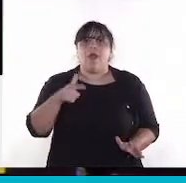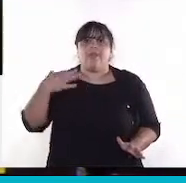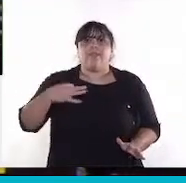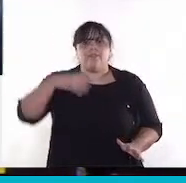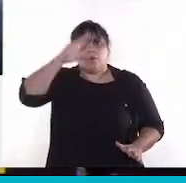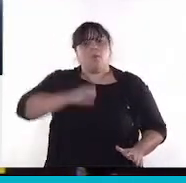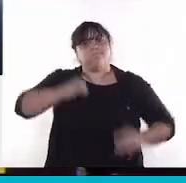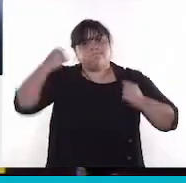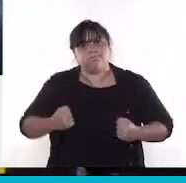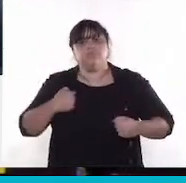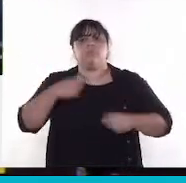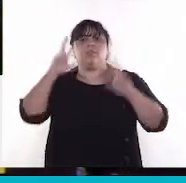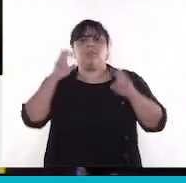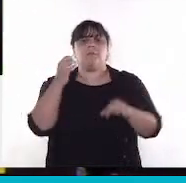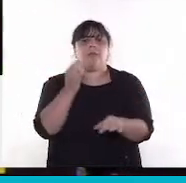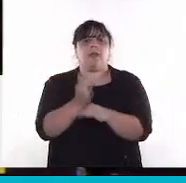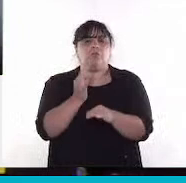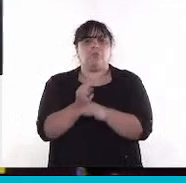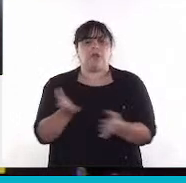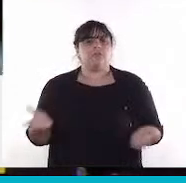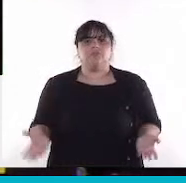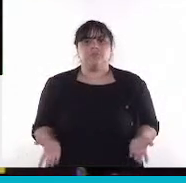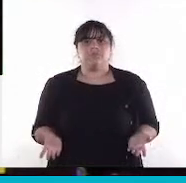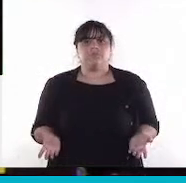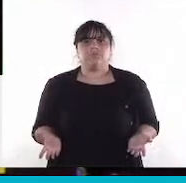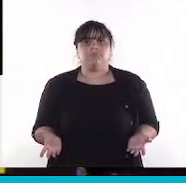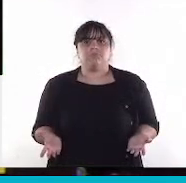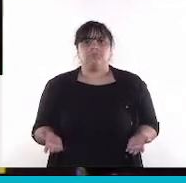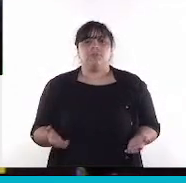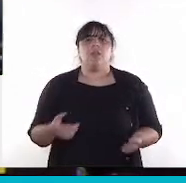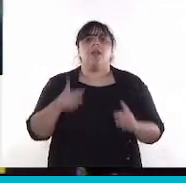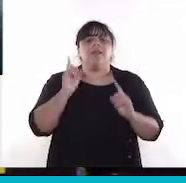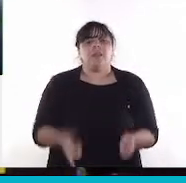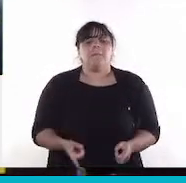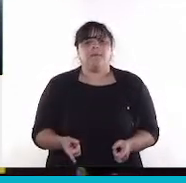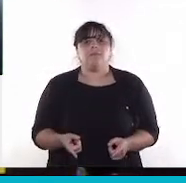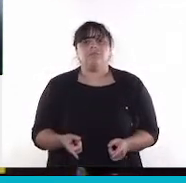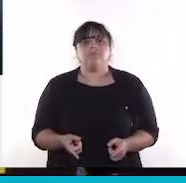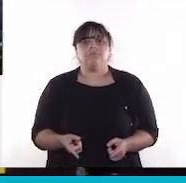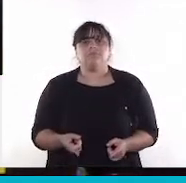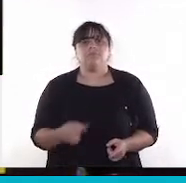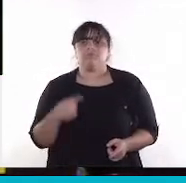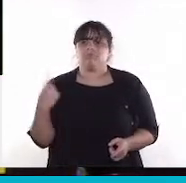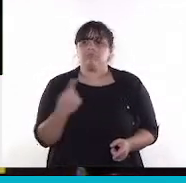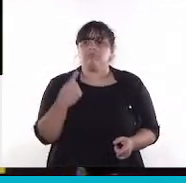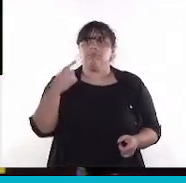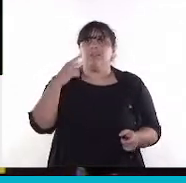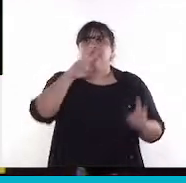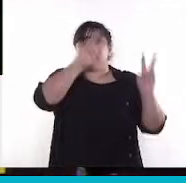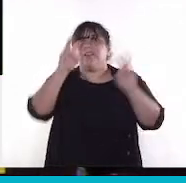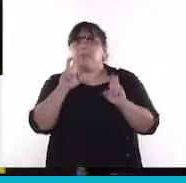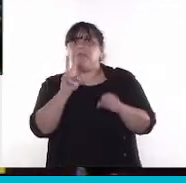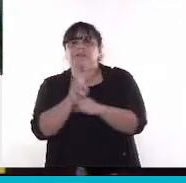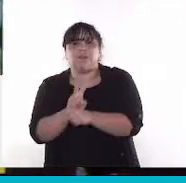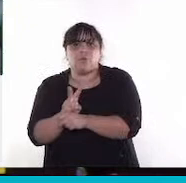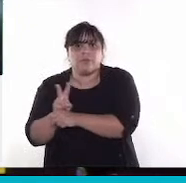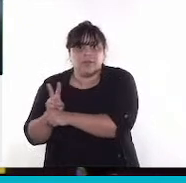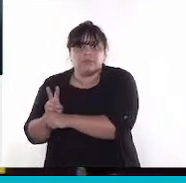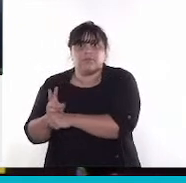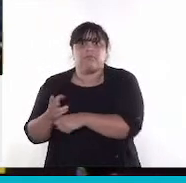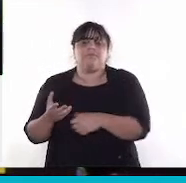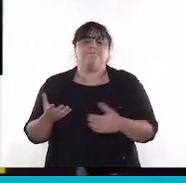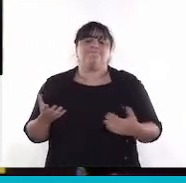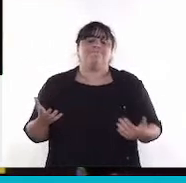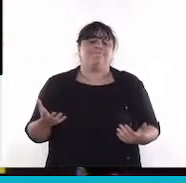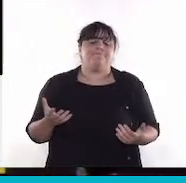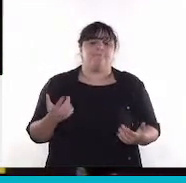materia educativa. Pero también podemos ir a la seguridad, y no vemos